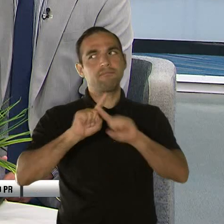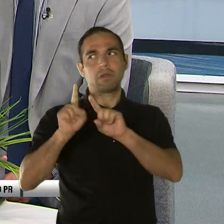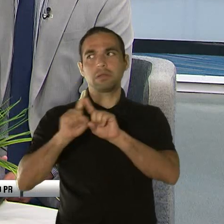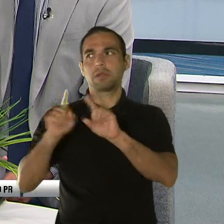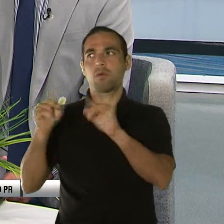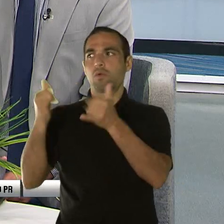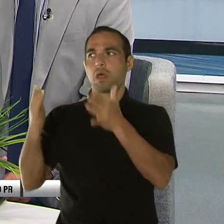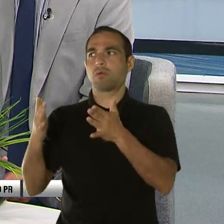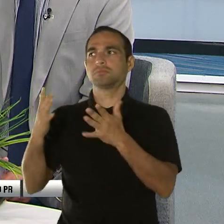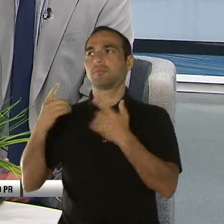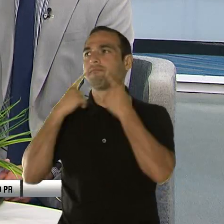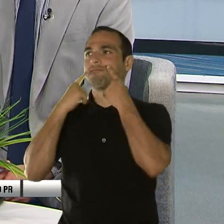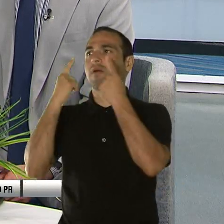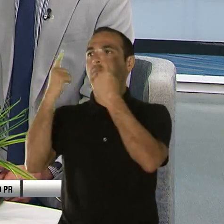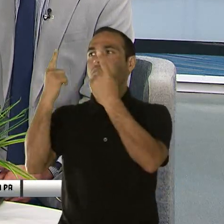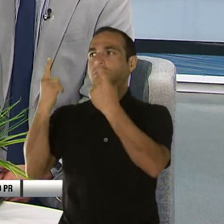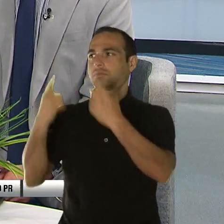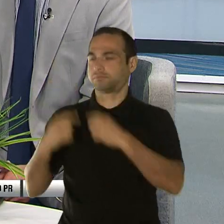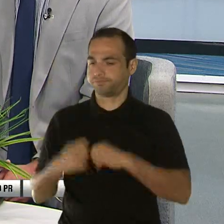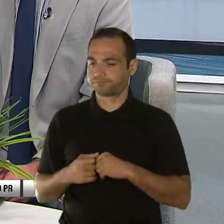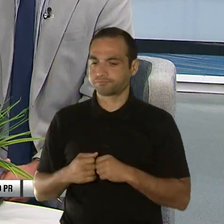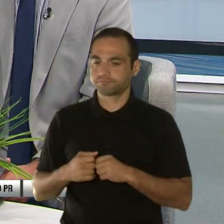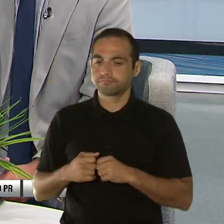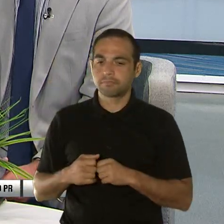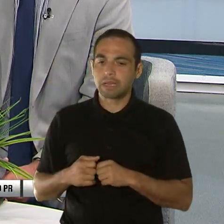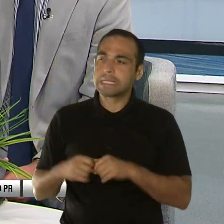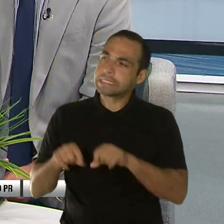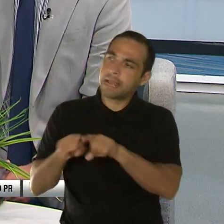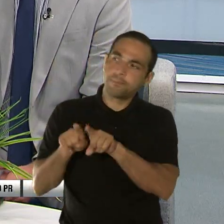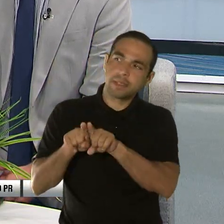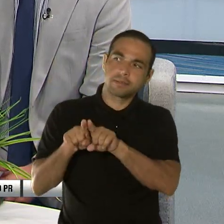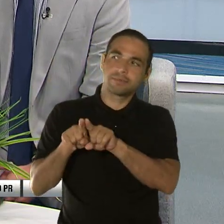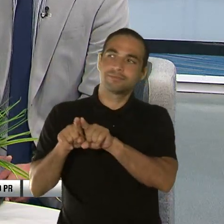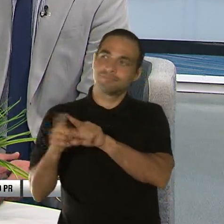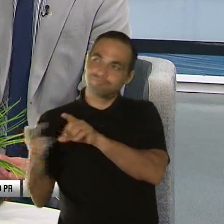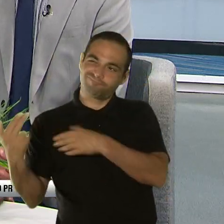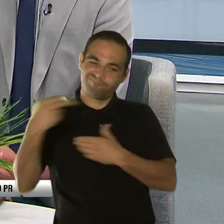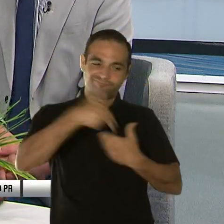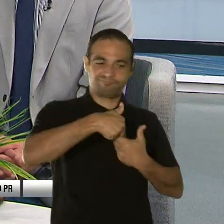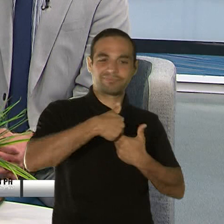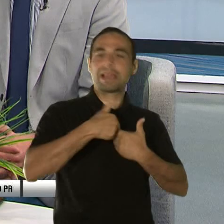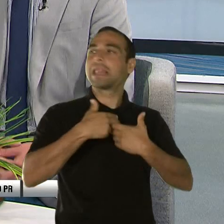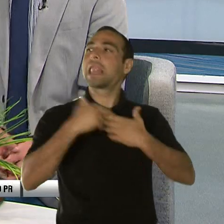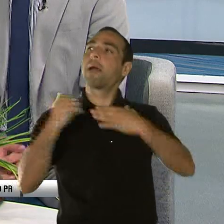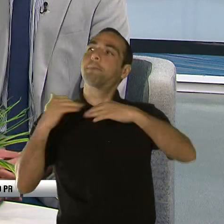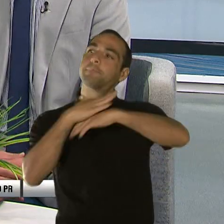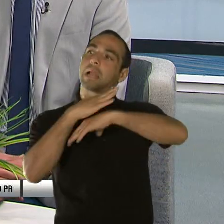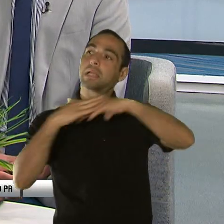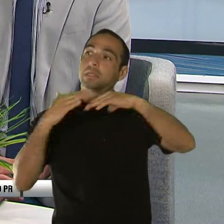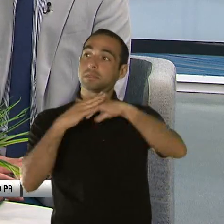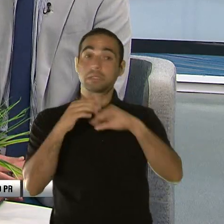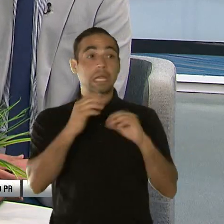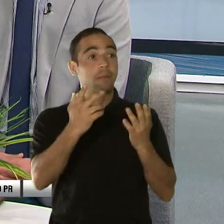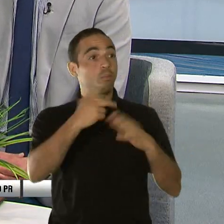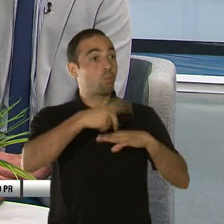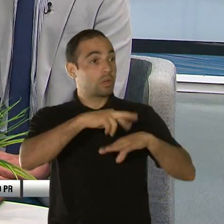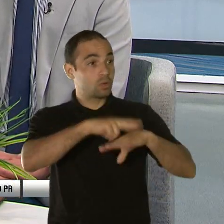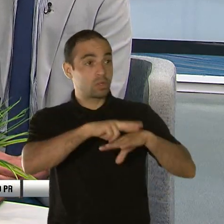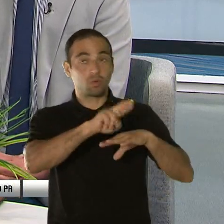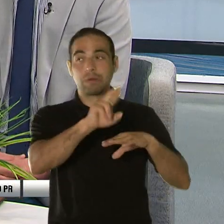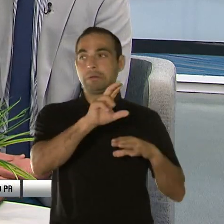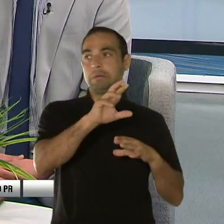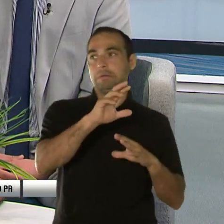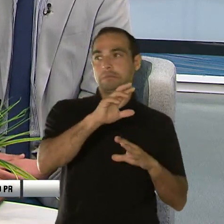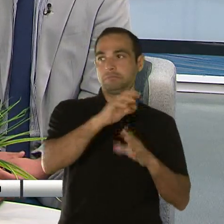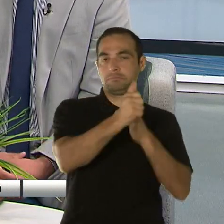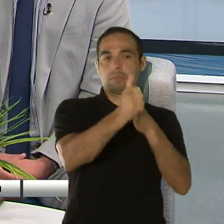que tienen fama por por la cancha y están también aquí en la playa El capitán del equipo de Puerto Rico repite también Francisco